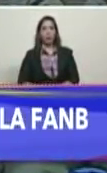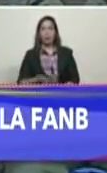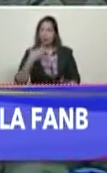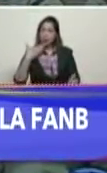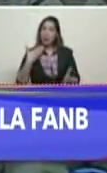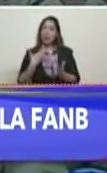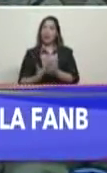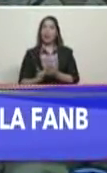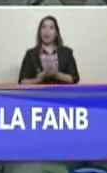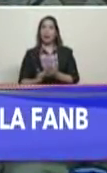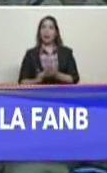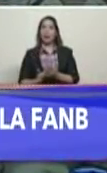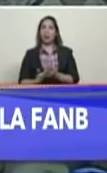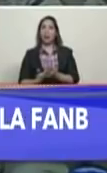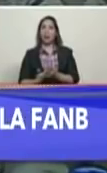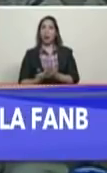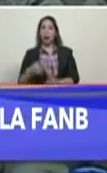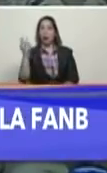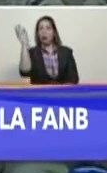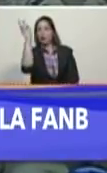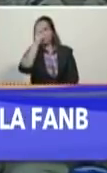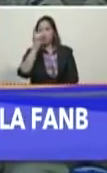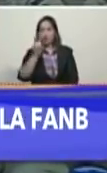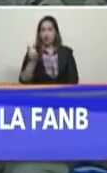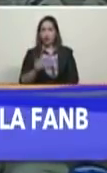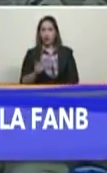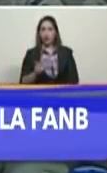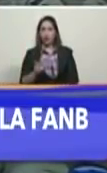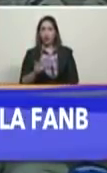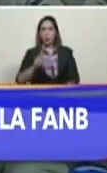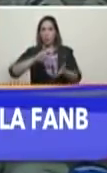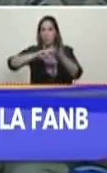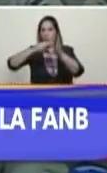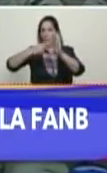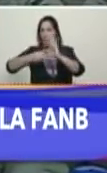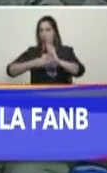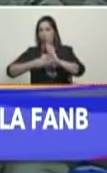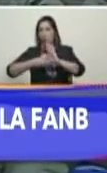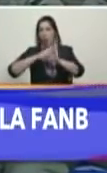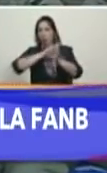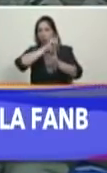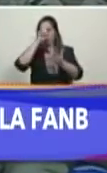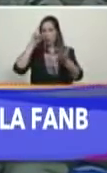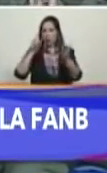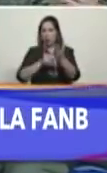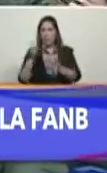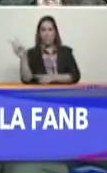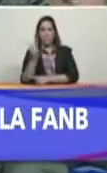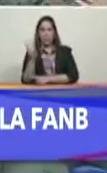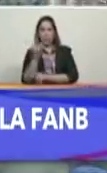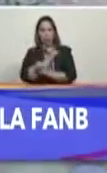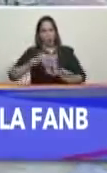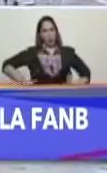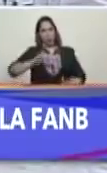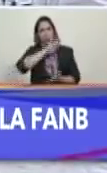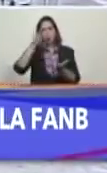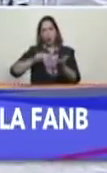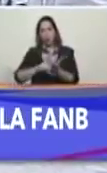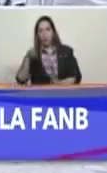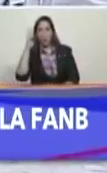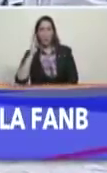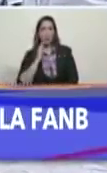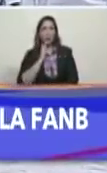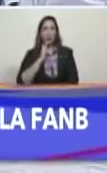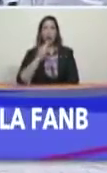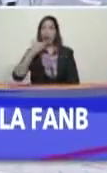gracias a esta columna vertebral de la integridad de Venezuela, que es la Fuerza Armada Nacional Bolivariana, gracias